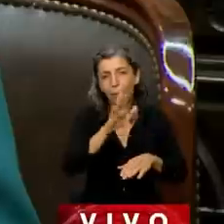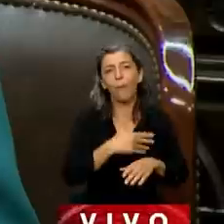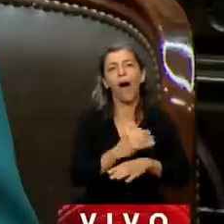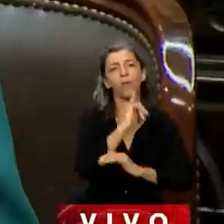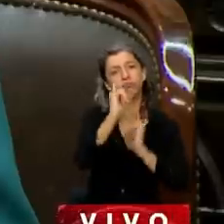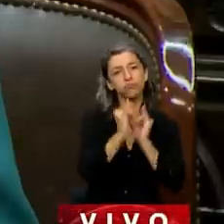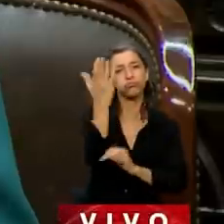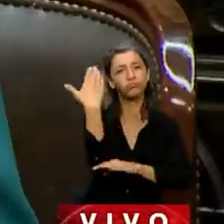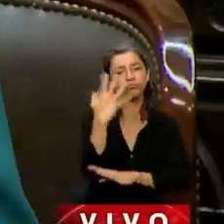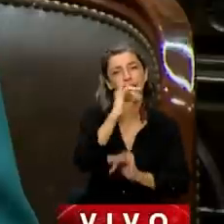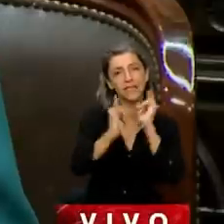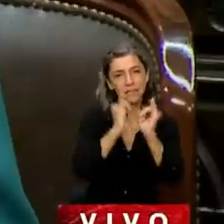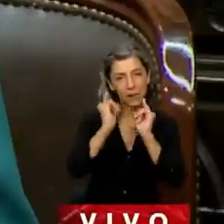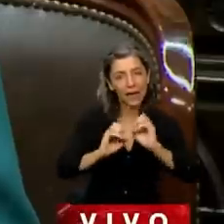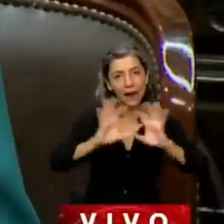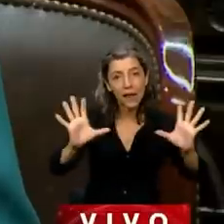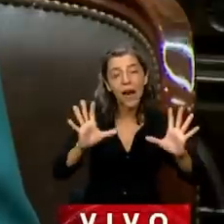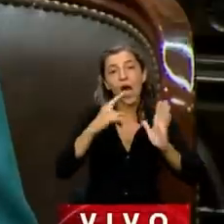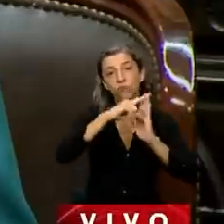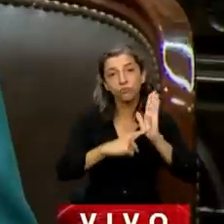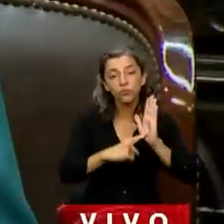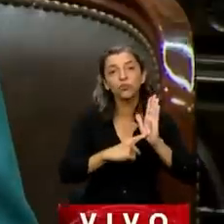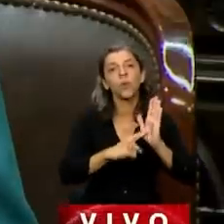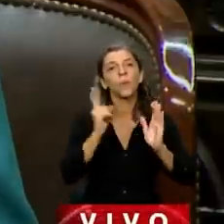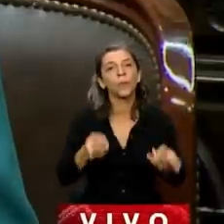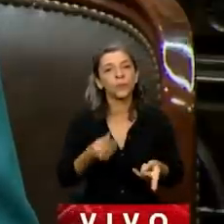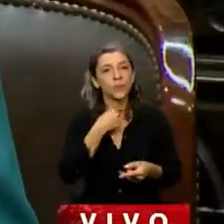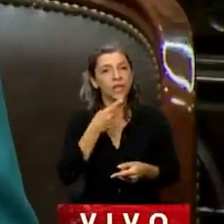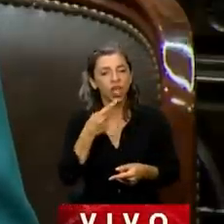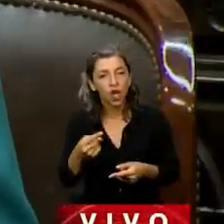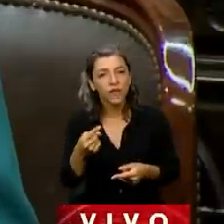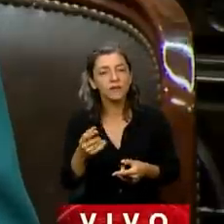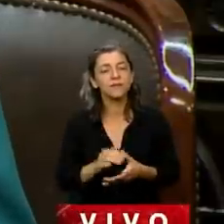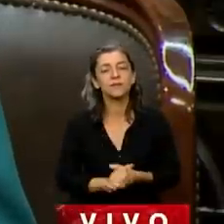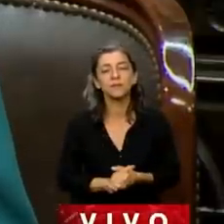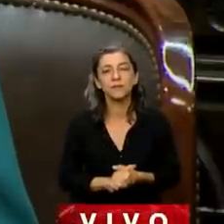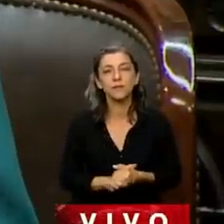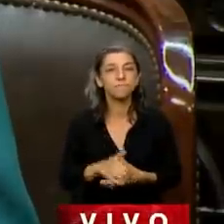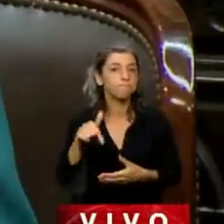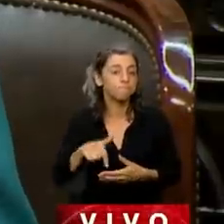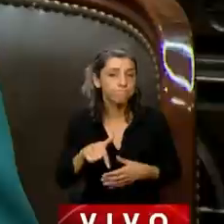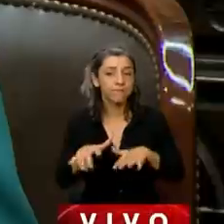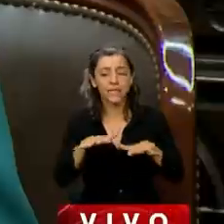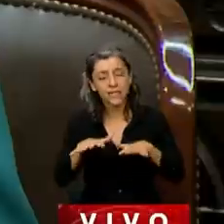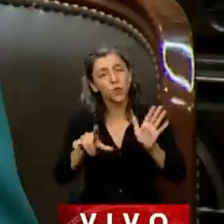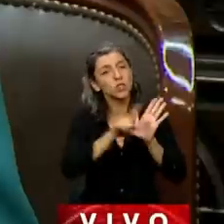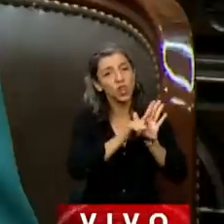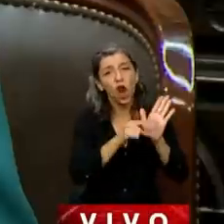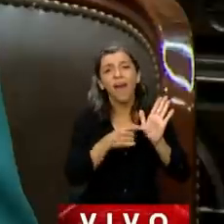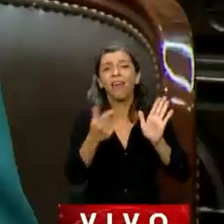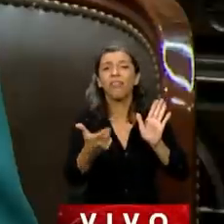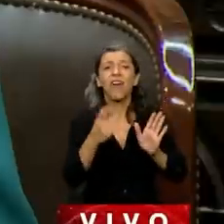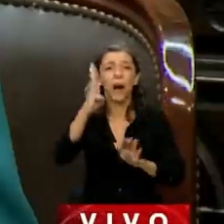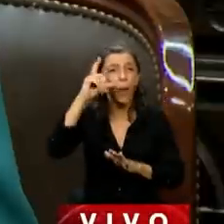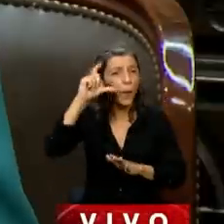las apreciaciones correspondientes, pero quiero decir que crear, en este caso por ley, las becas de